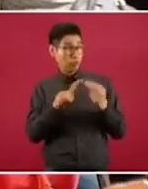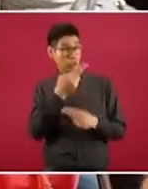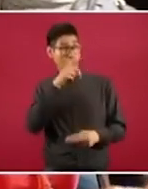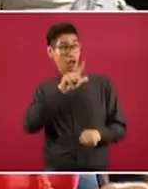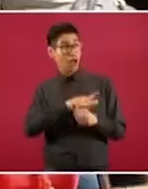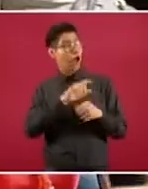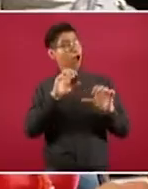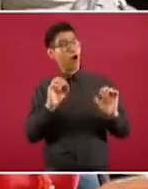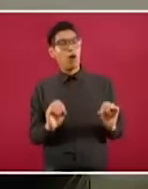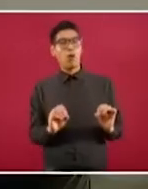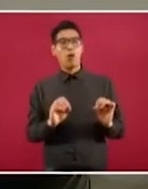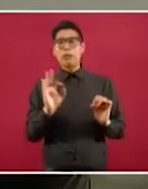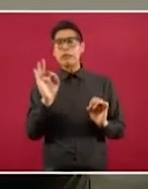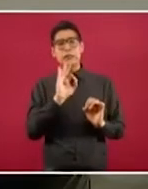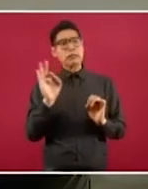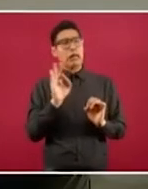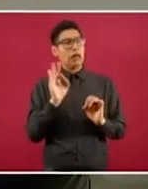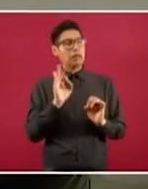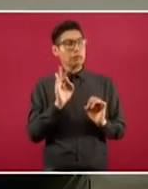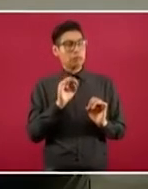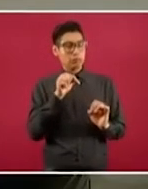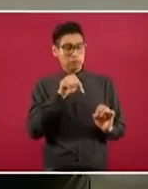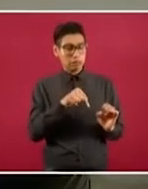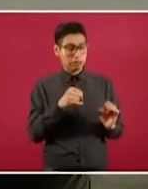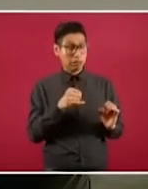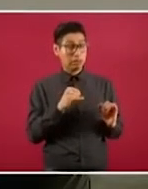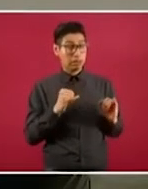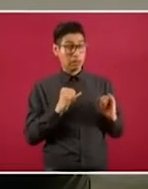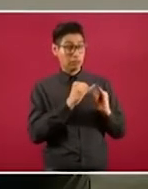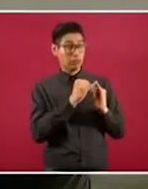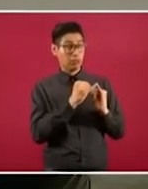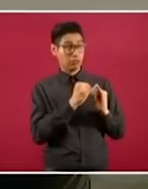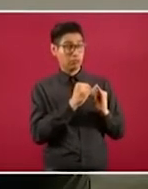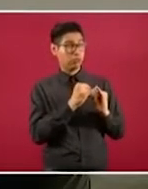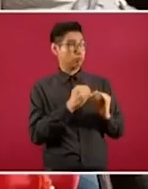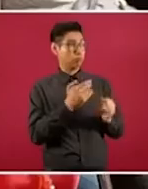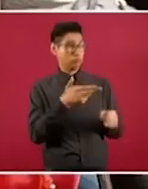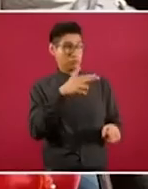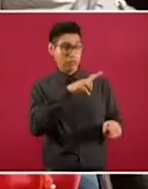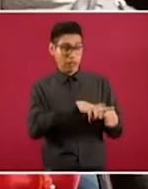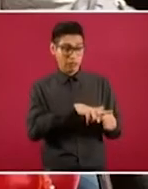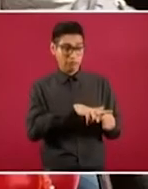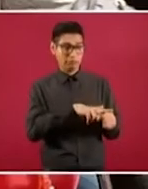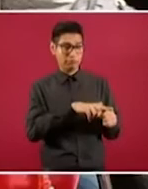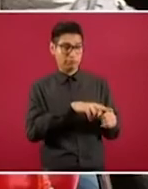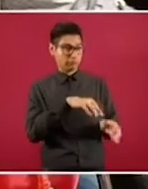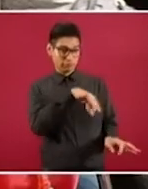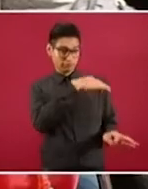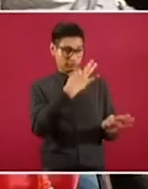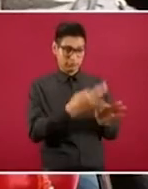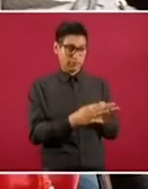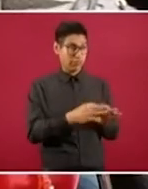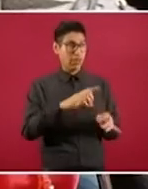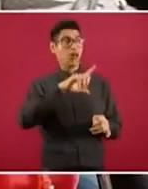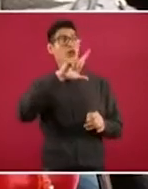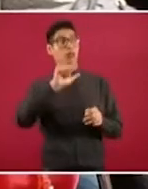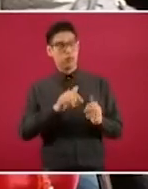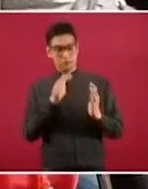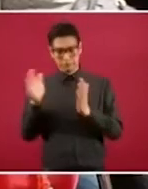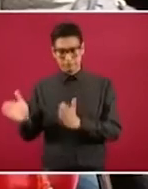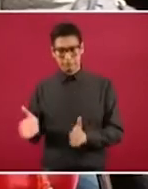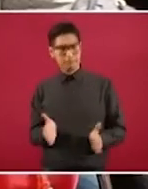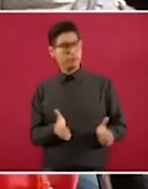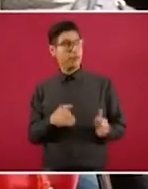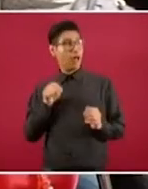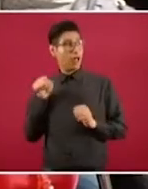digamos, haya sido cubierta ya la cantidad de camas, espacios disponibles, y entonces pasarían a los hospitales administrados ya sea